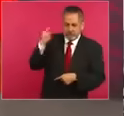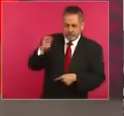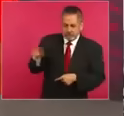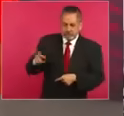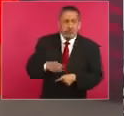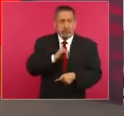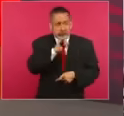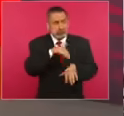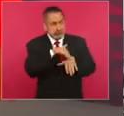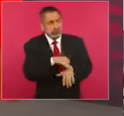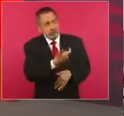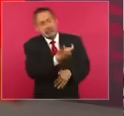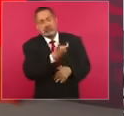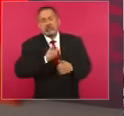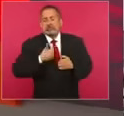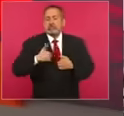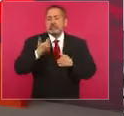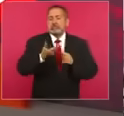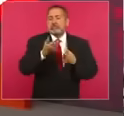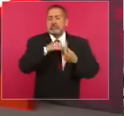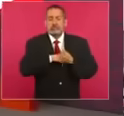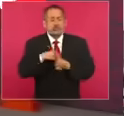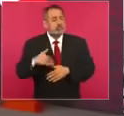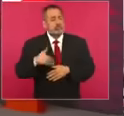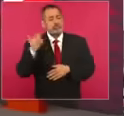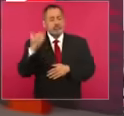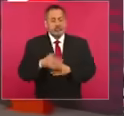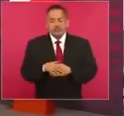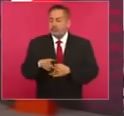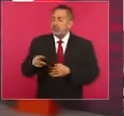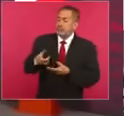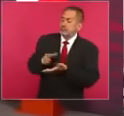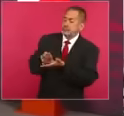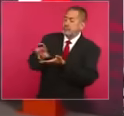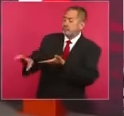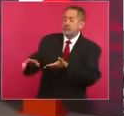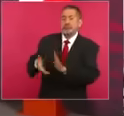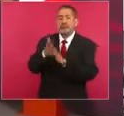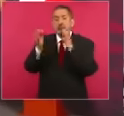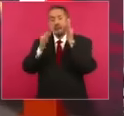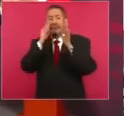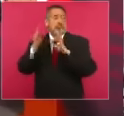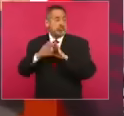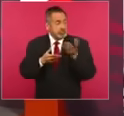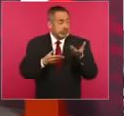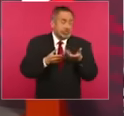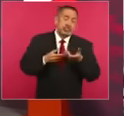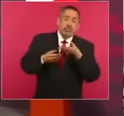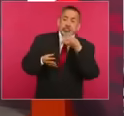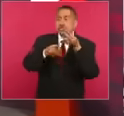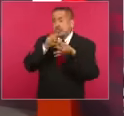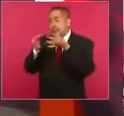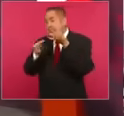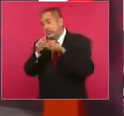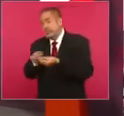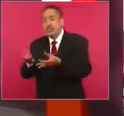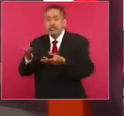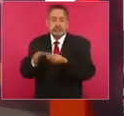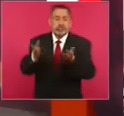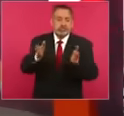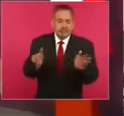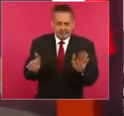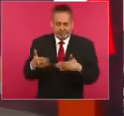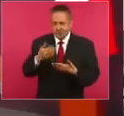y les daban dinero para que hicieran campaña, para que repartieran igual despensas